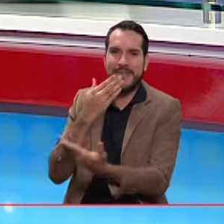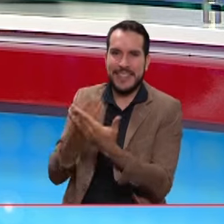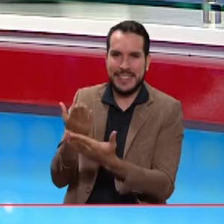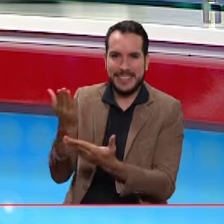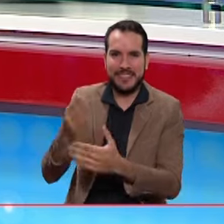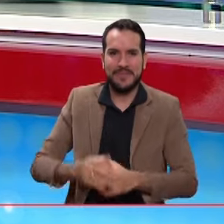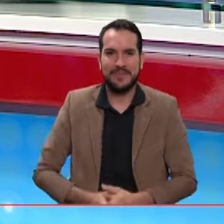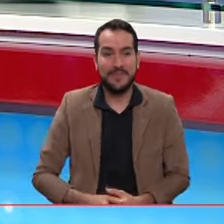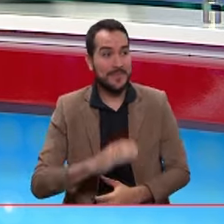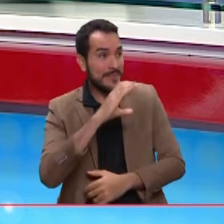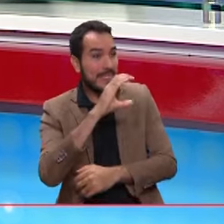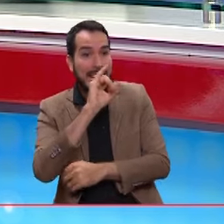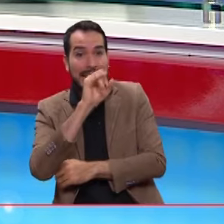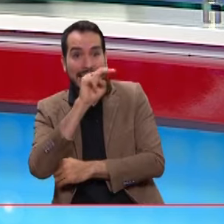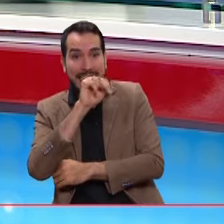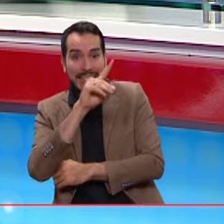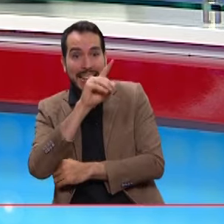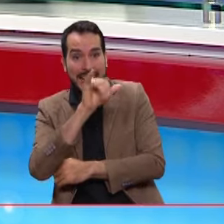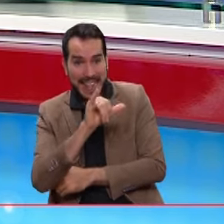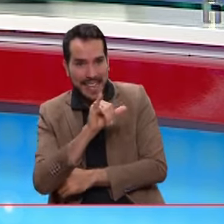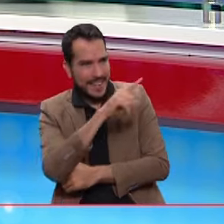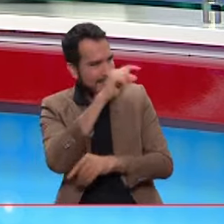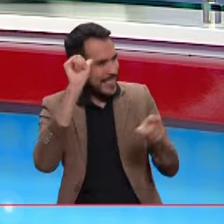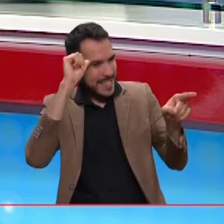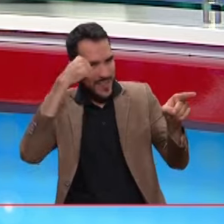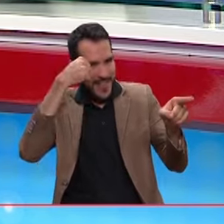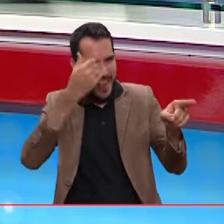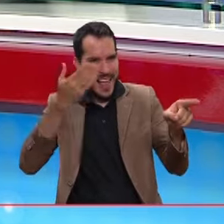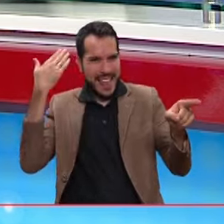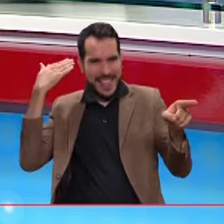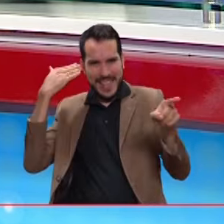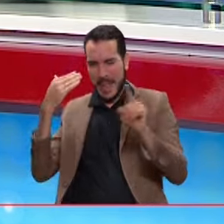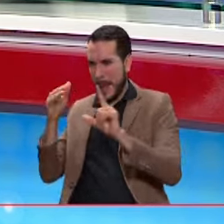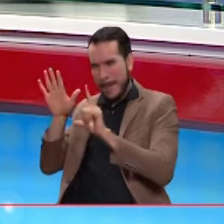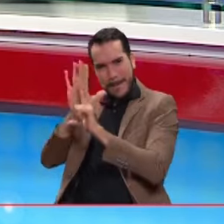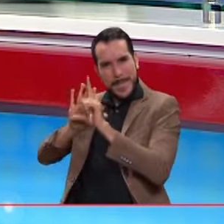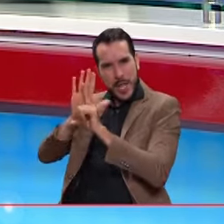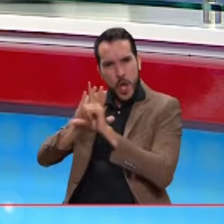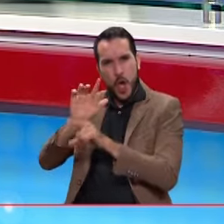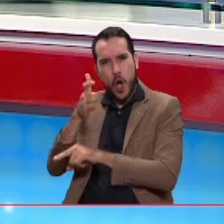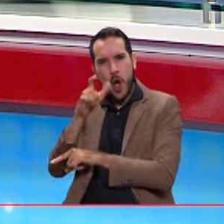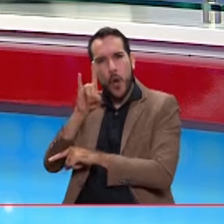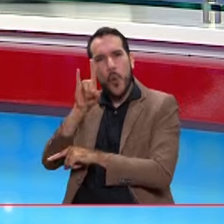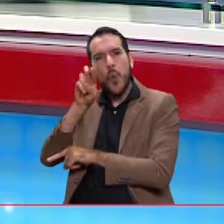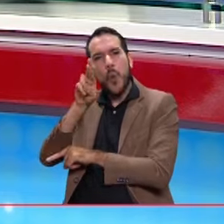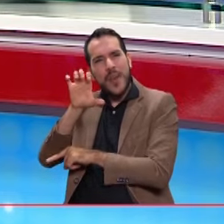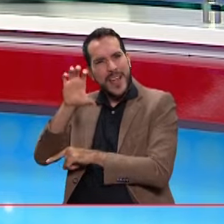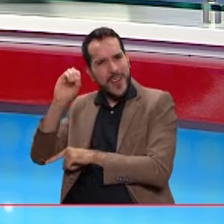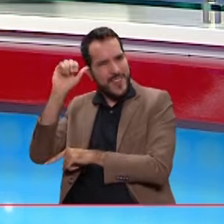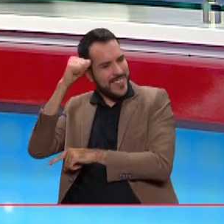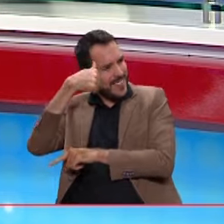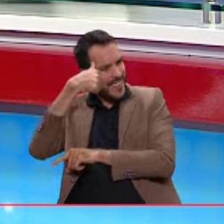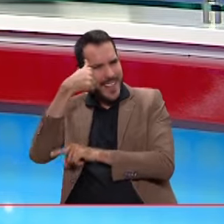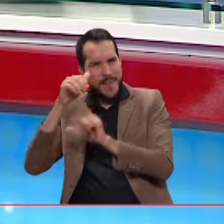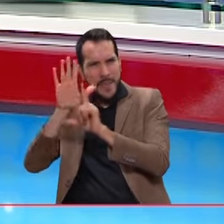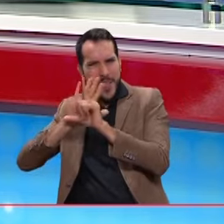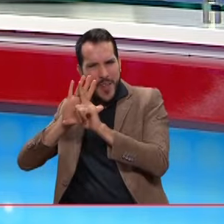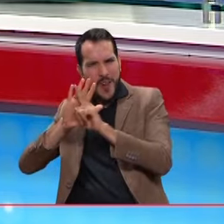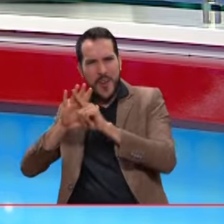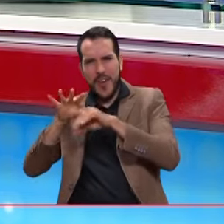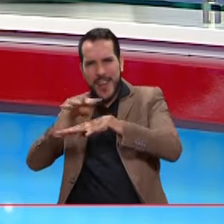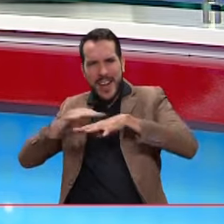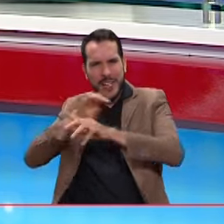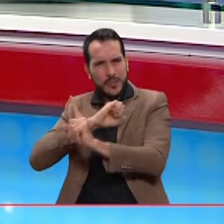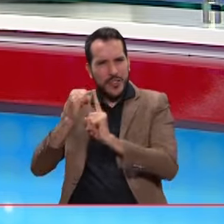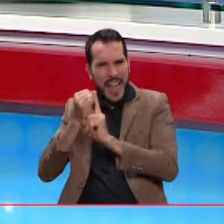Cindy, ¿recuerda los famosos videos de Guireo que circularon por las redes sociales? Claro, Gigi, y que siguen circulando porque casi que cada semana